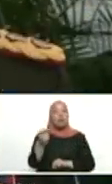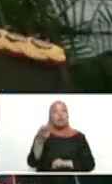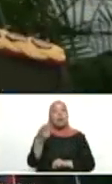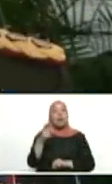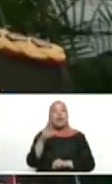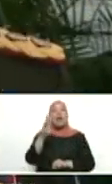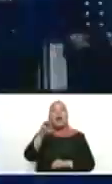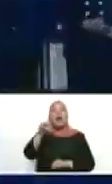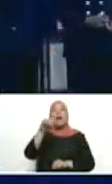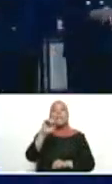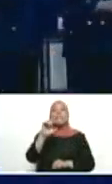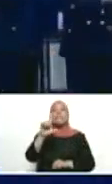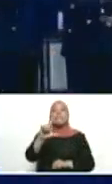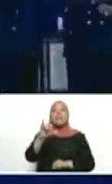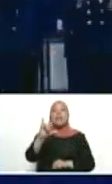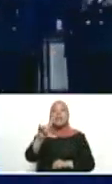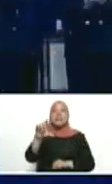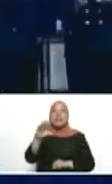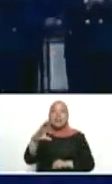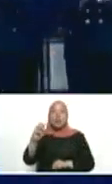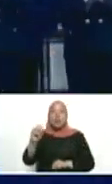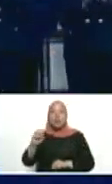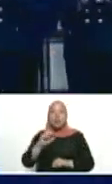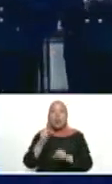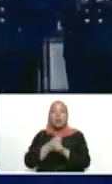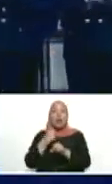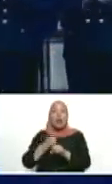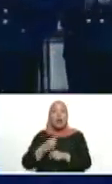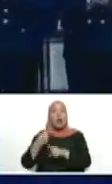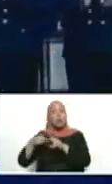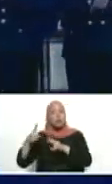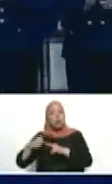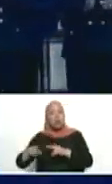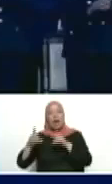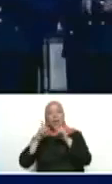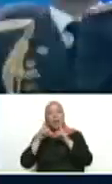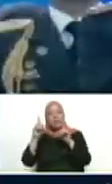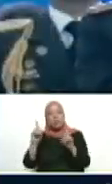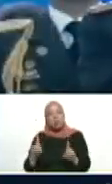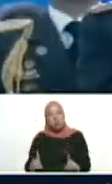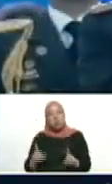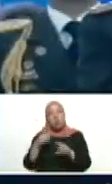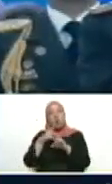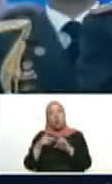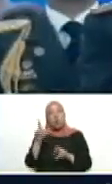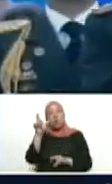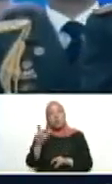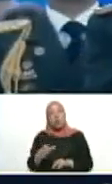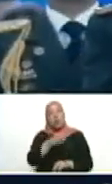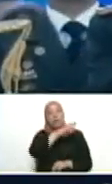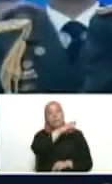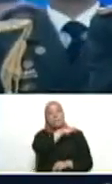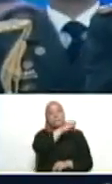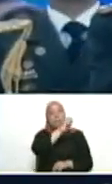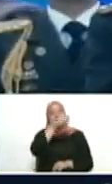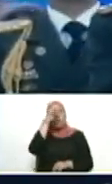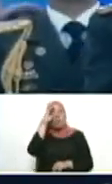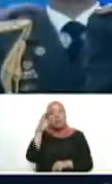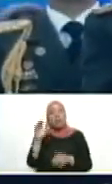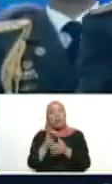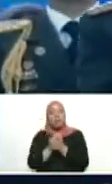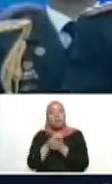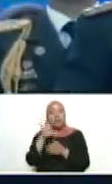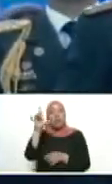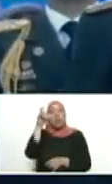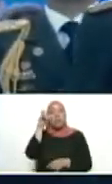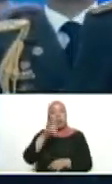nivel y de mucha importancia. Y he designado a otro militar extraordinario, gran patriota, hombre